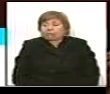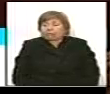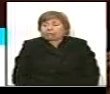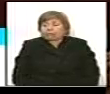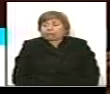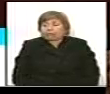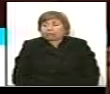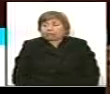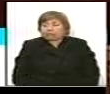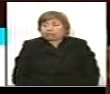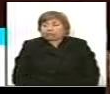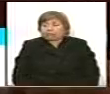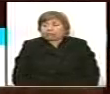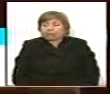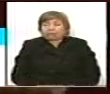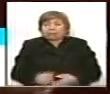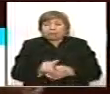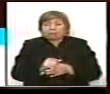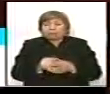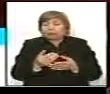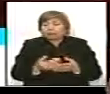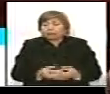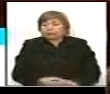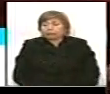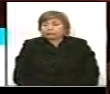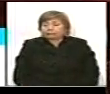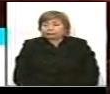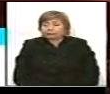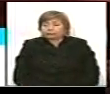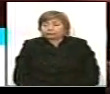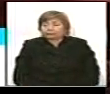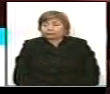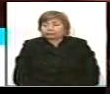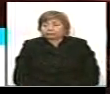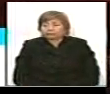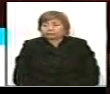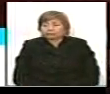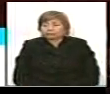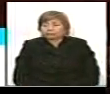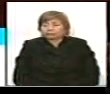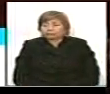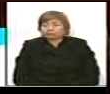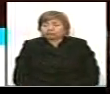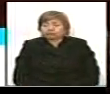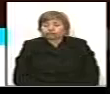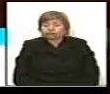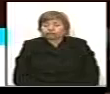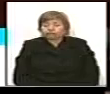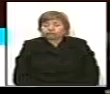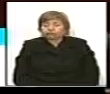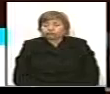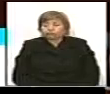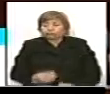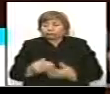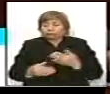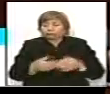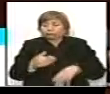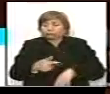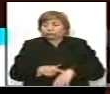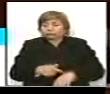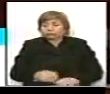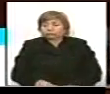Vamos a ver ahora los ejercicios. Y como el tiempo está avanzado,